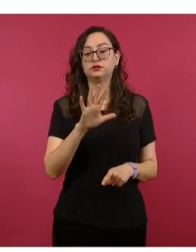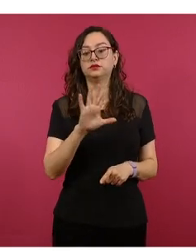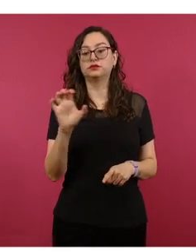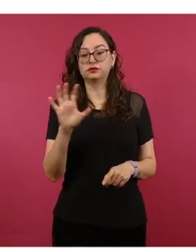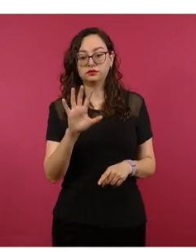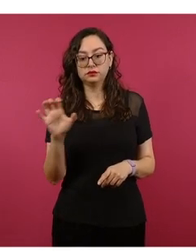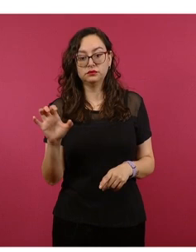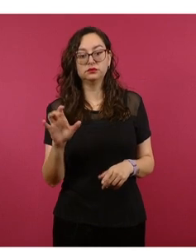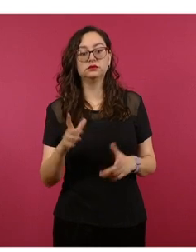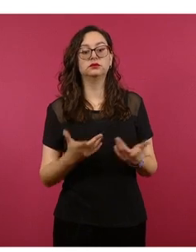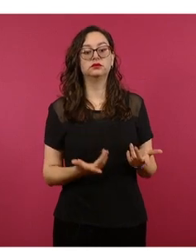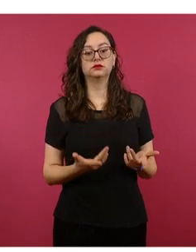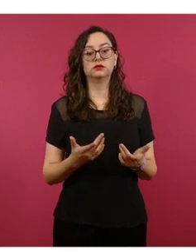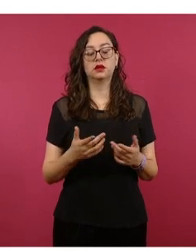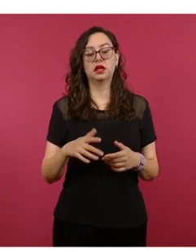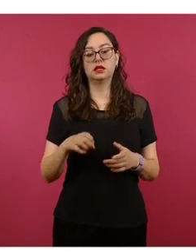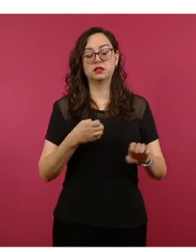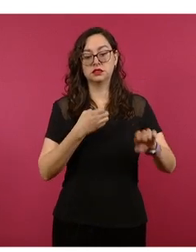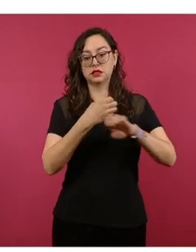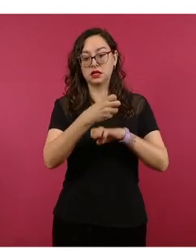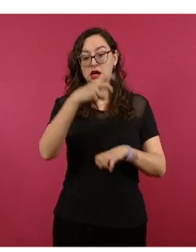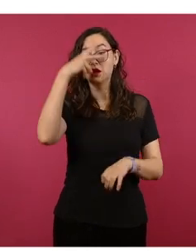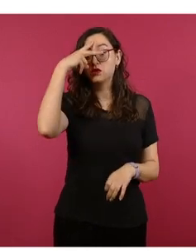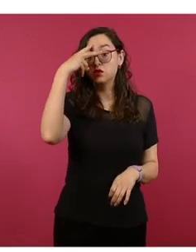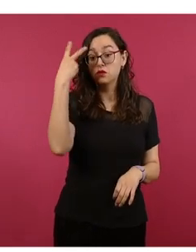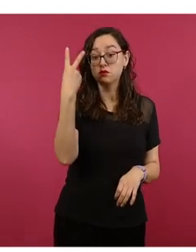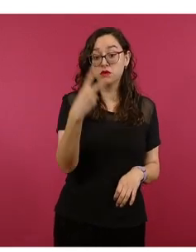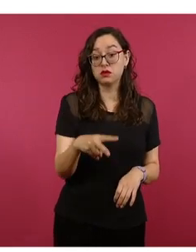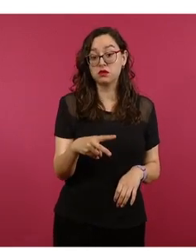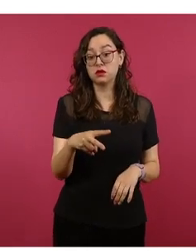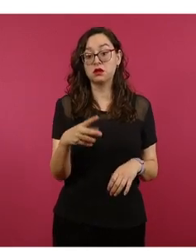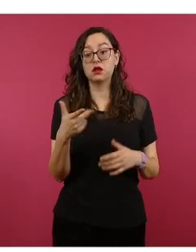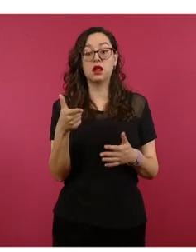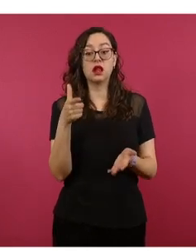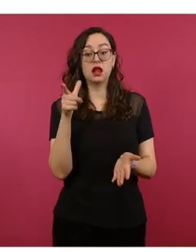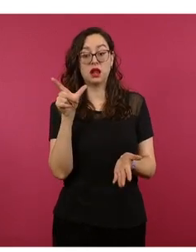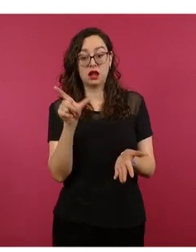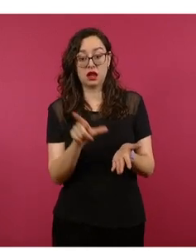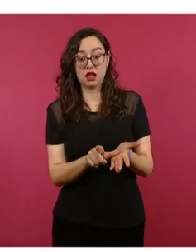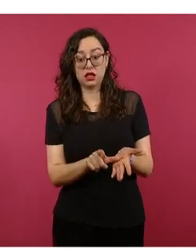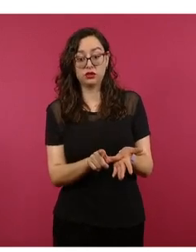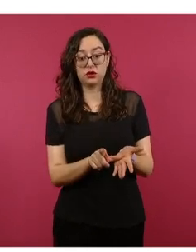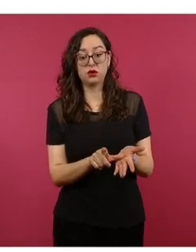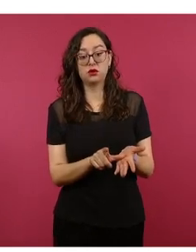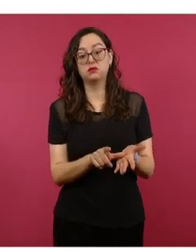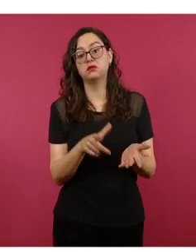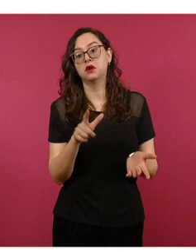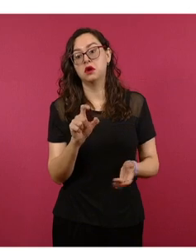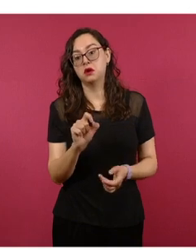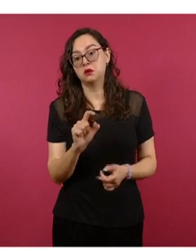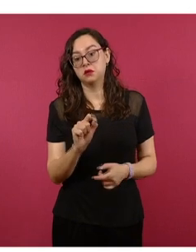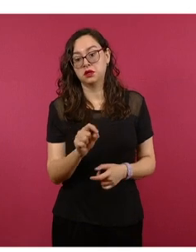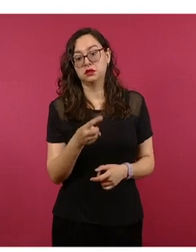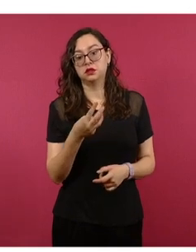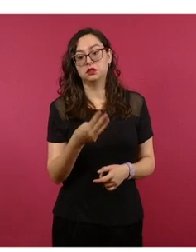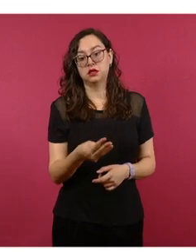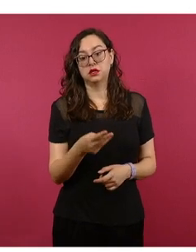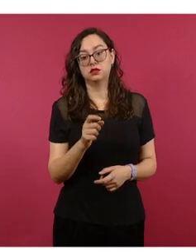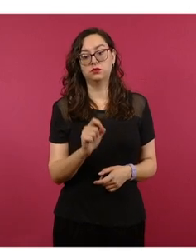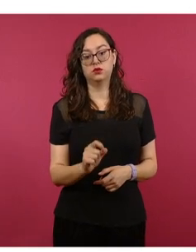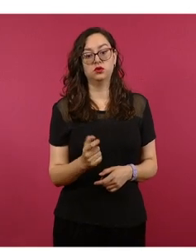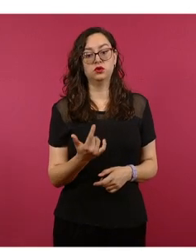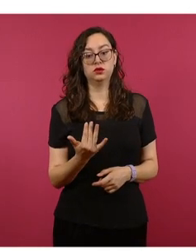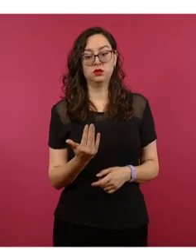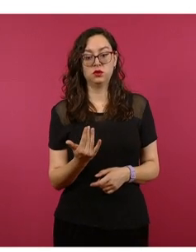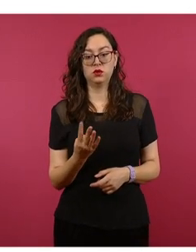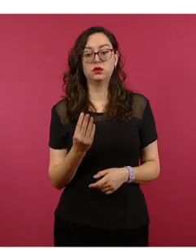Vía en Tlanepantla, Estado de México, con el precio promedio por litro de diésel en 23 pesos